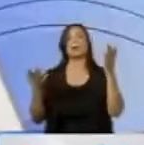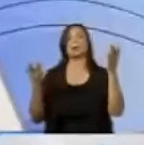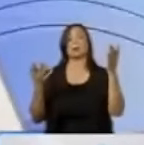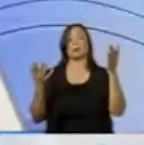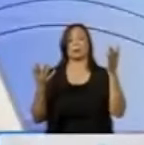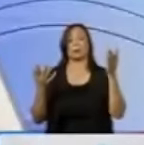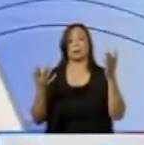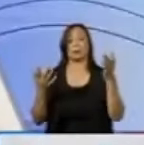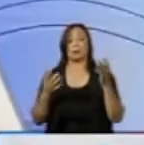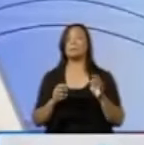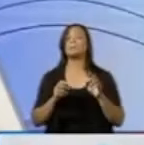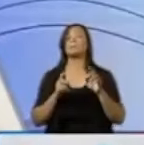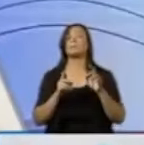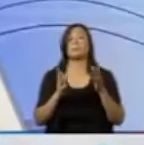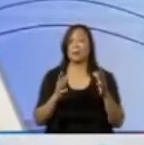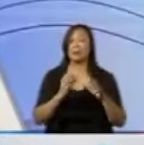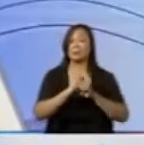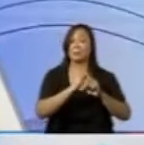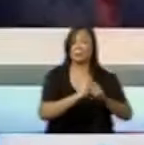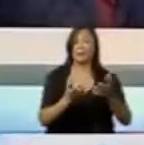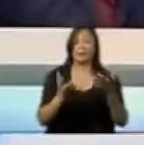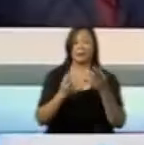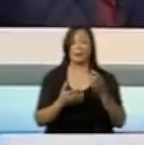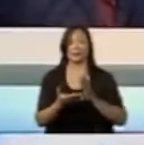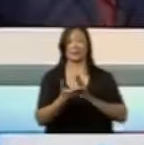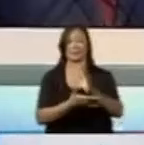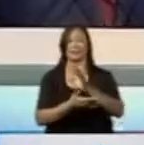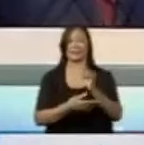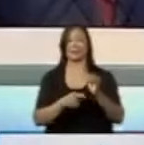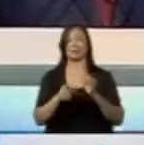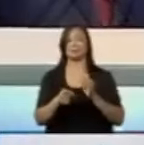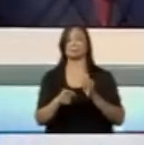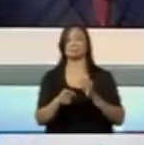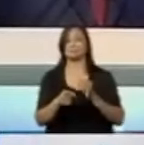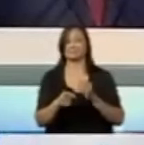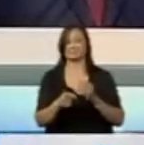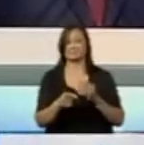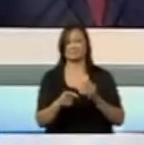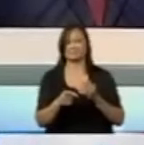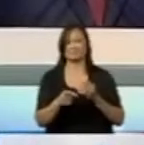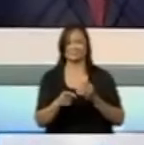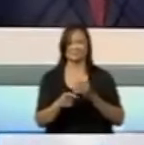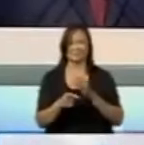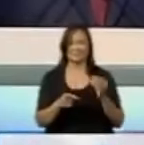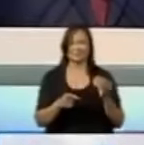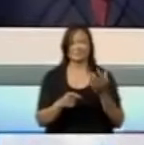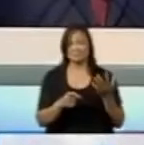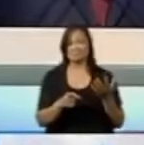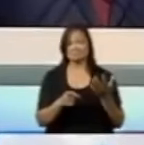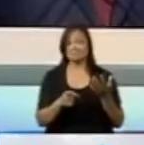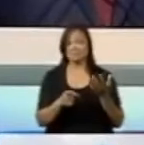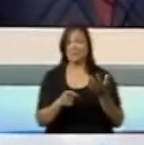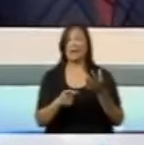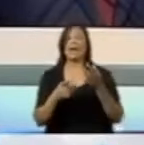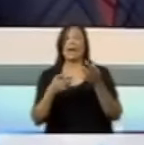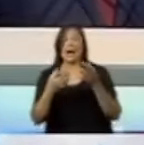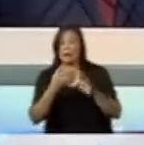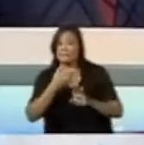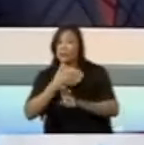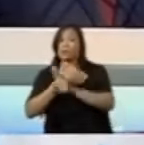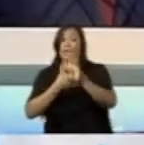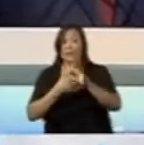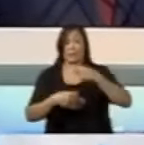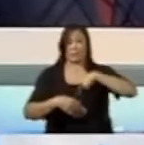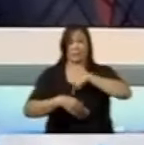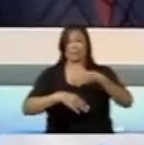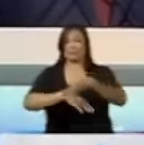Bueno, pues permítanme abundar porque yo sí tengo el derecho. Adelante. Ok. Adelante. Excúseme. En cuanto a salvaguardar